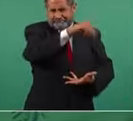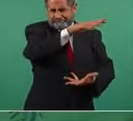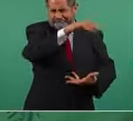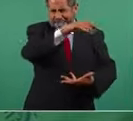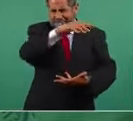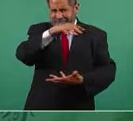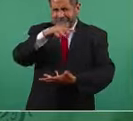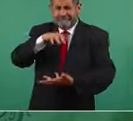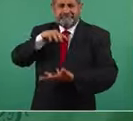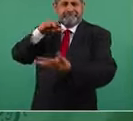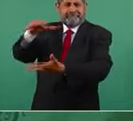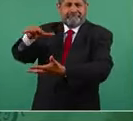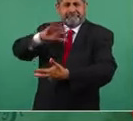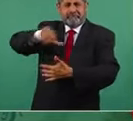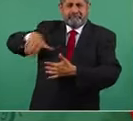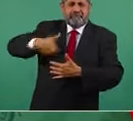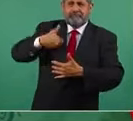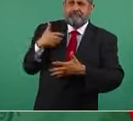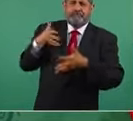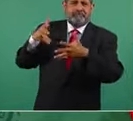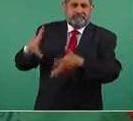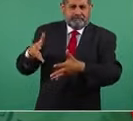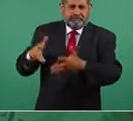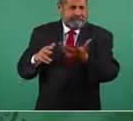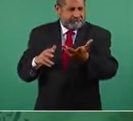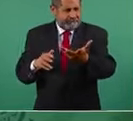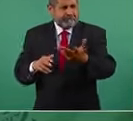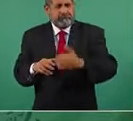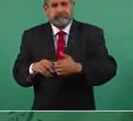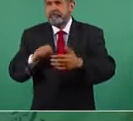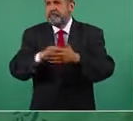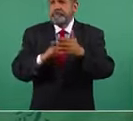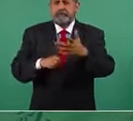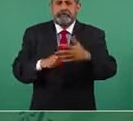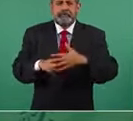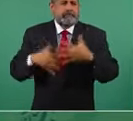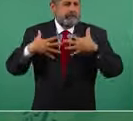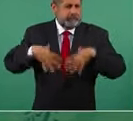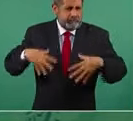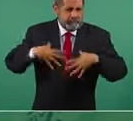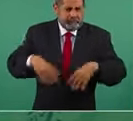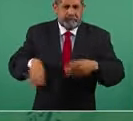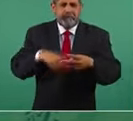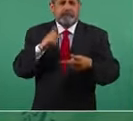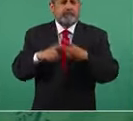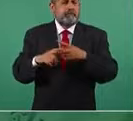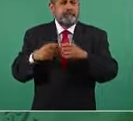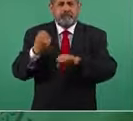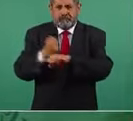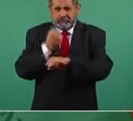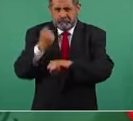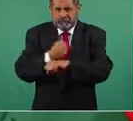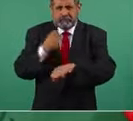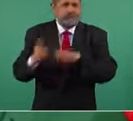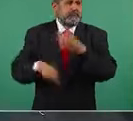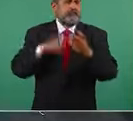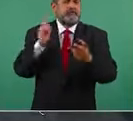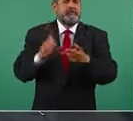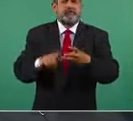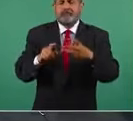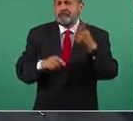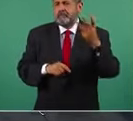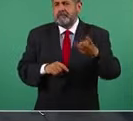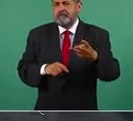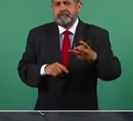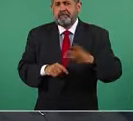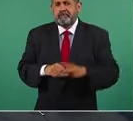lleva a bodegas. Estamos hablando de ropa, de calzado,